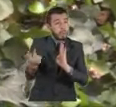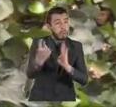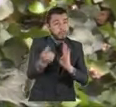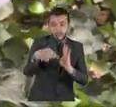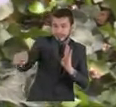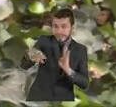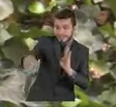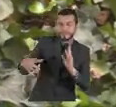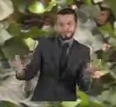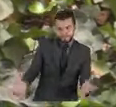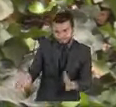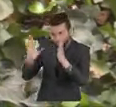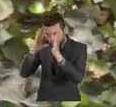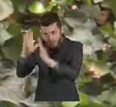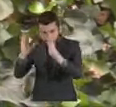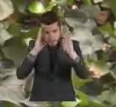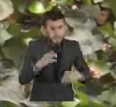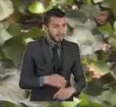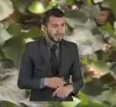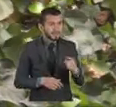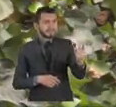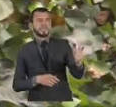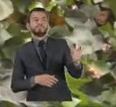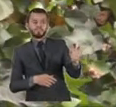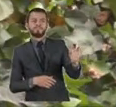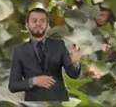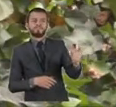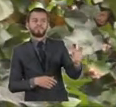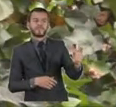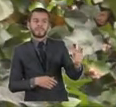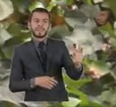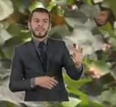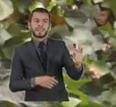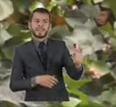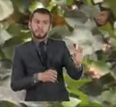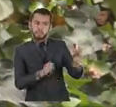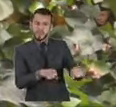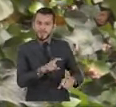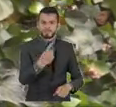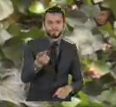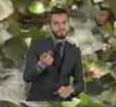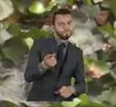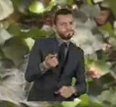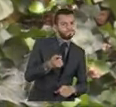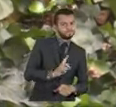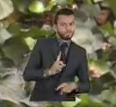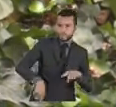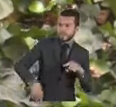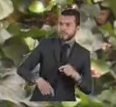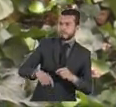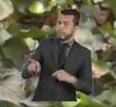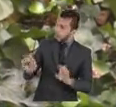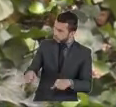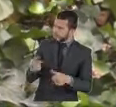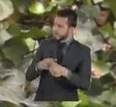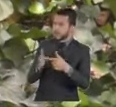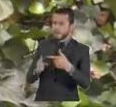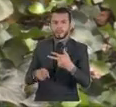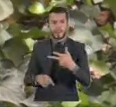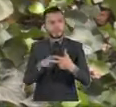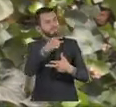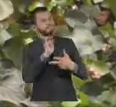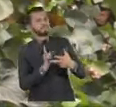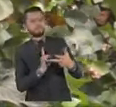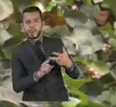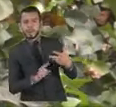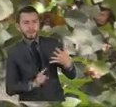intereses y especialmente de las capacidades de cada uno de los miembros de esta alianza, para que trabajemos conjuntamente hacia esa